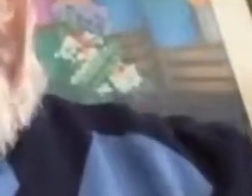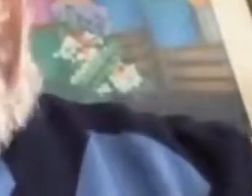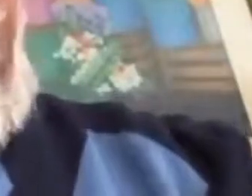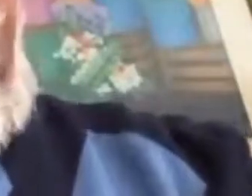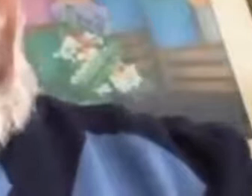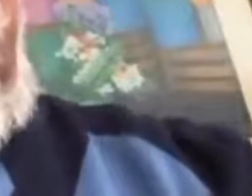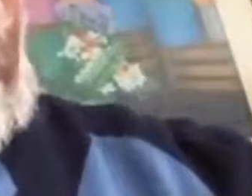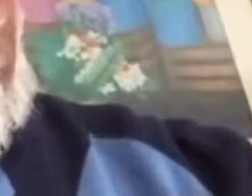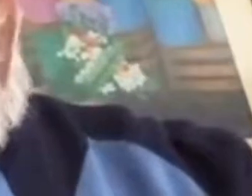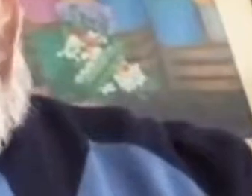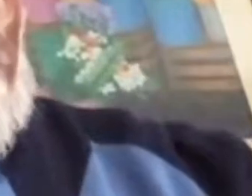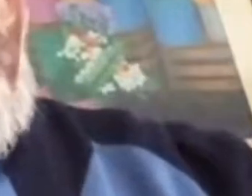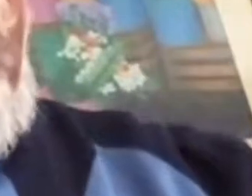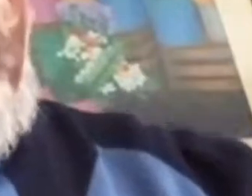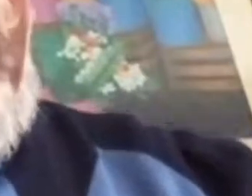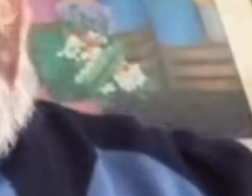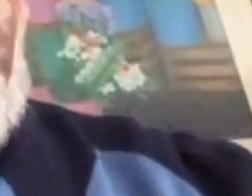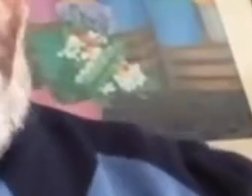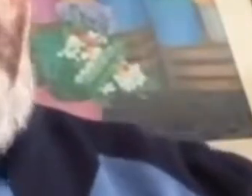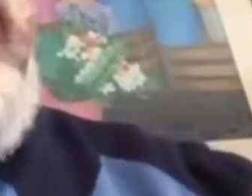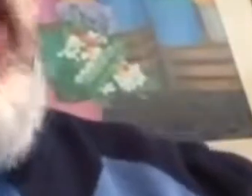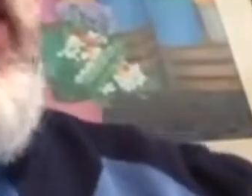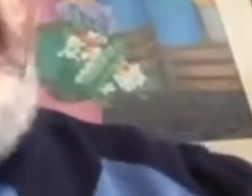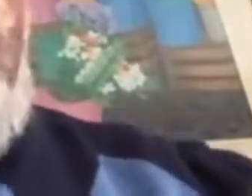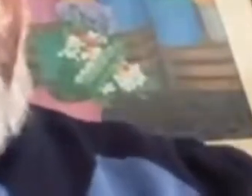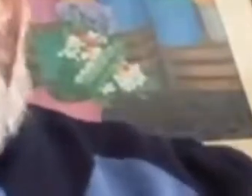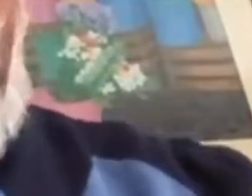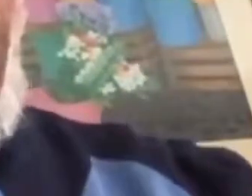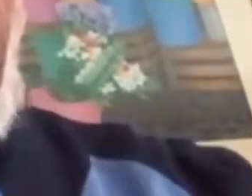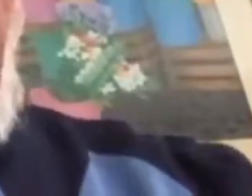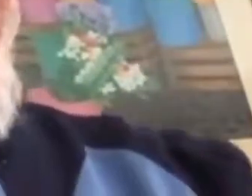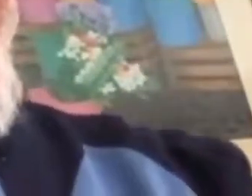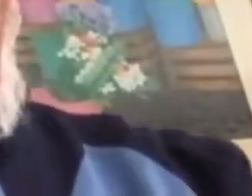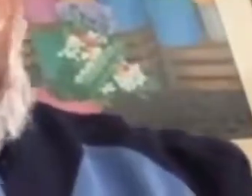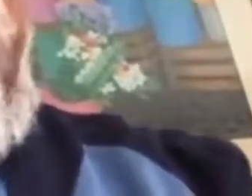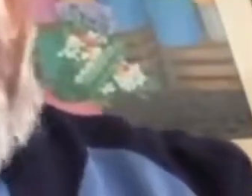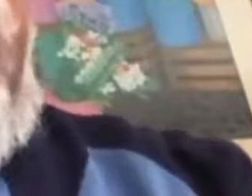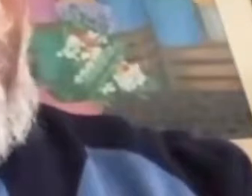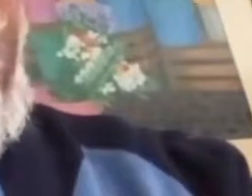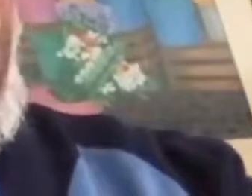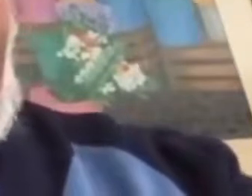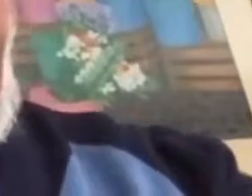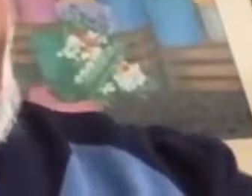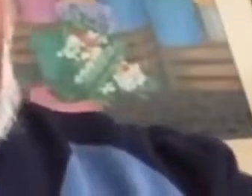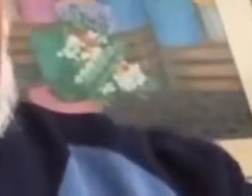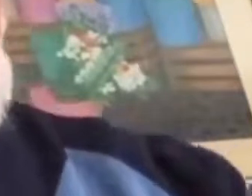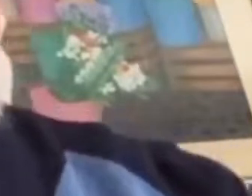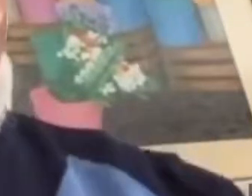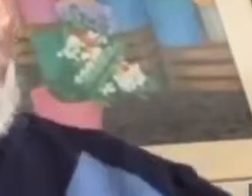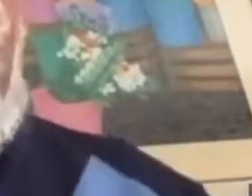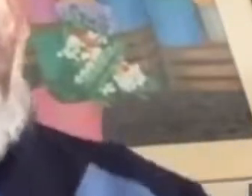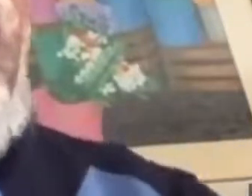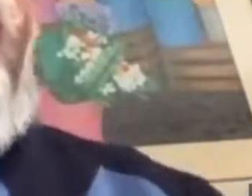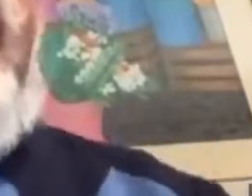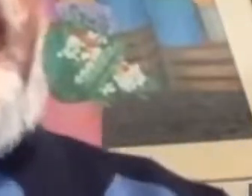para cada miembro de la señoría, que en los momentos más amplios no pasaba de 1,500. Entonces